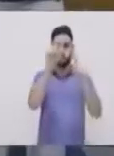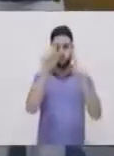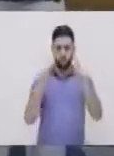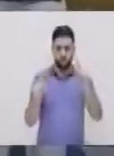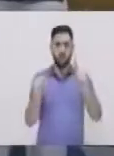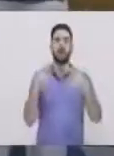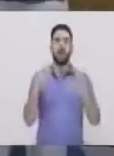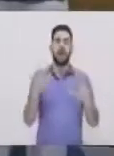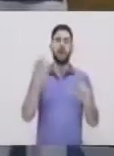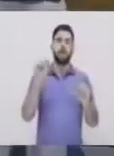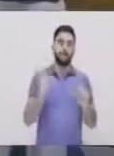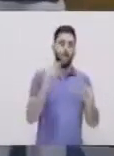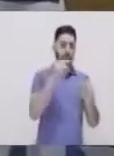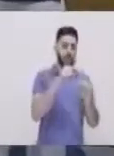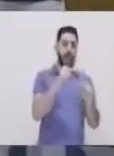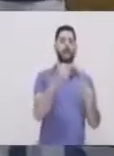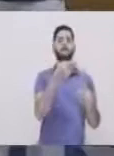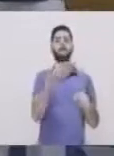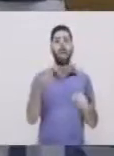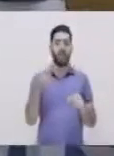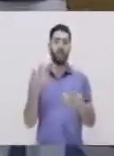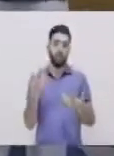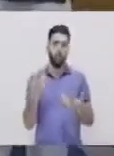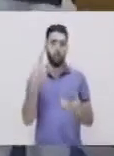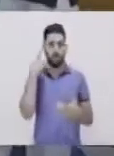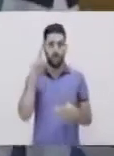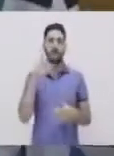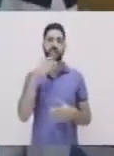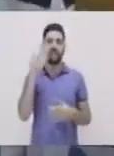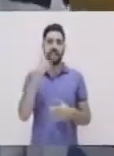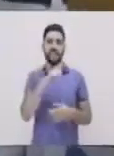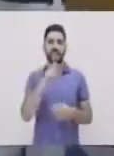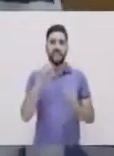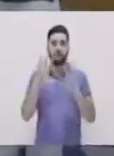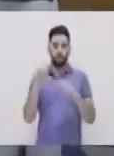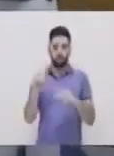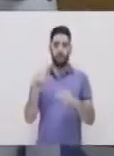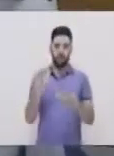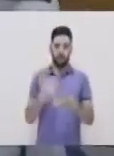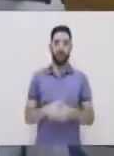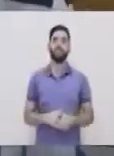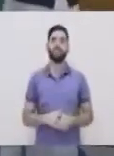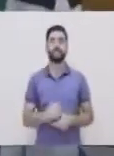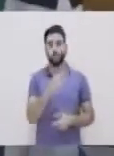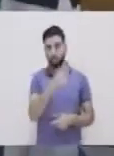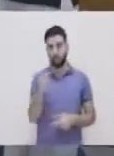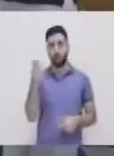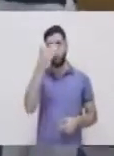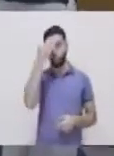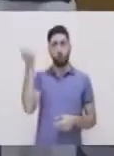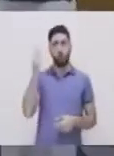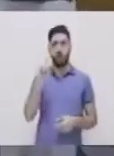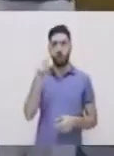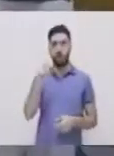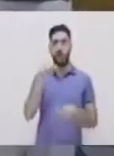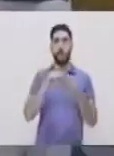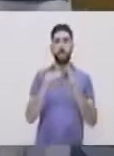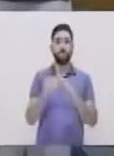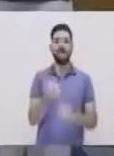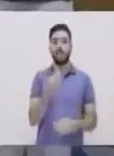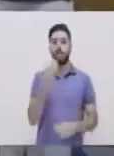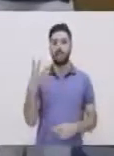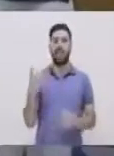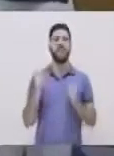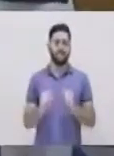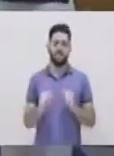podemos sacar por la resta, porque todos tienen que sumar 180 grados juntos. Así es, Claudita. Entonces no se les olvide que pues aprender